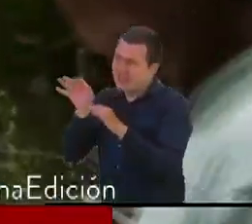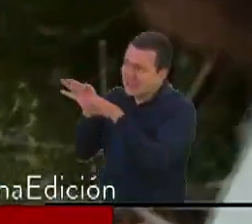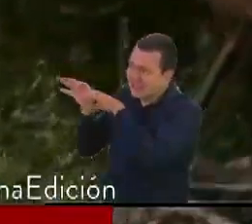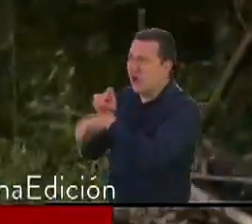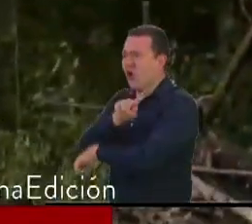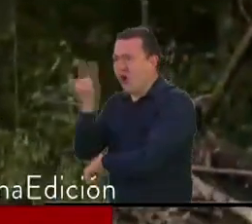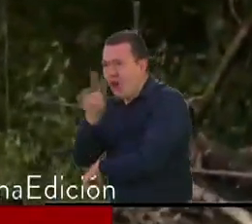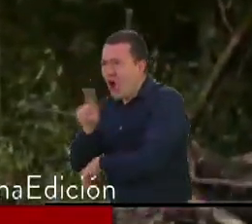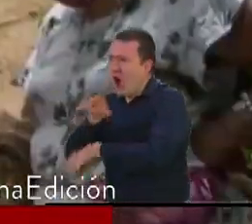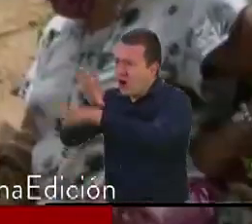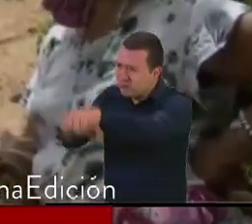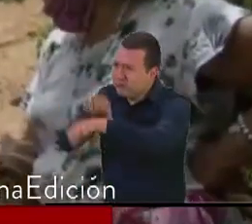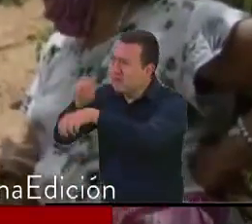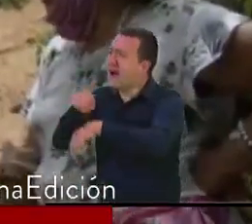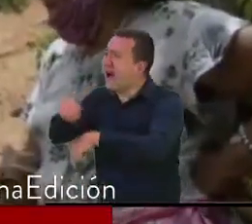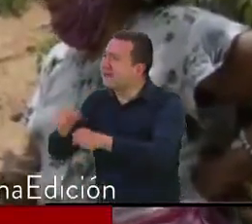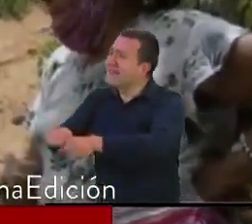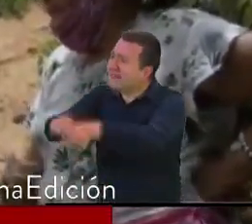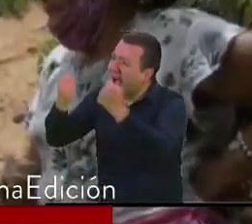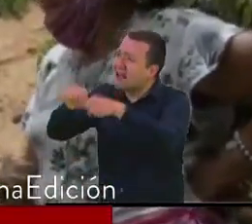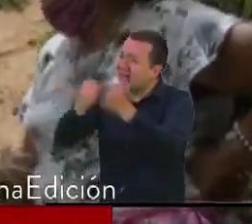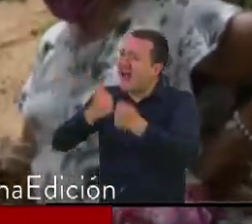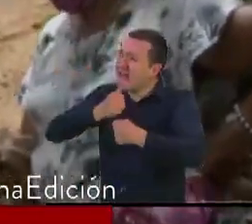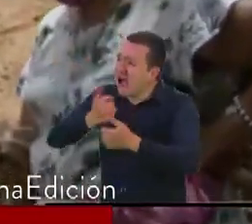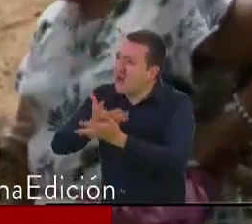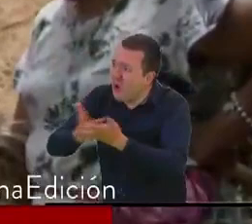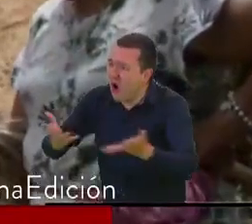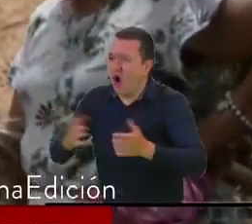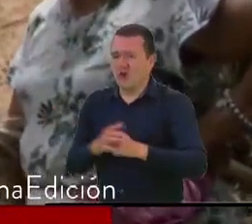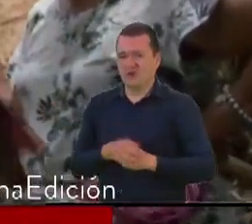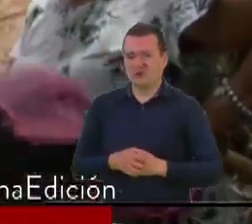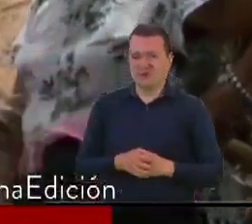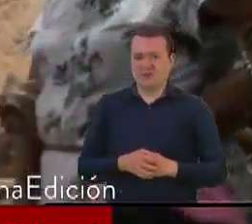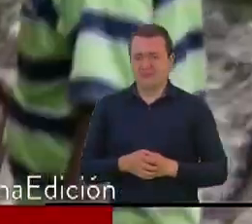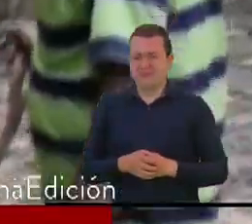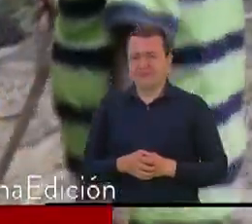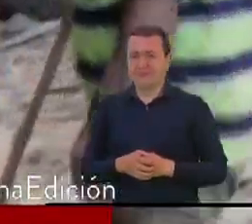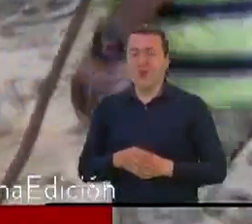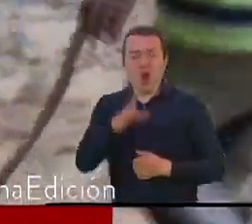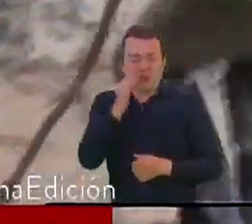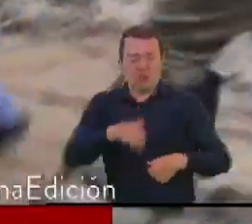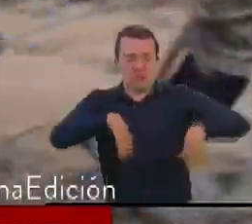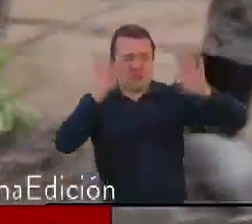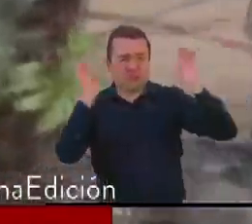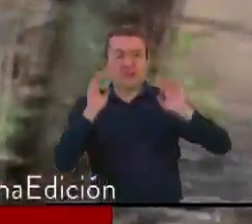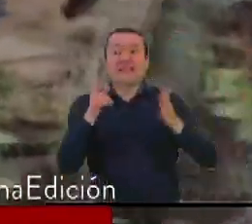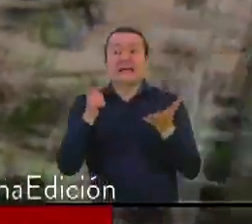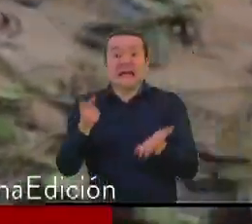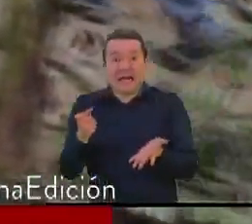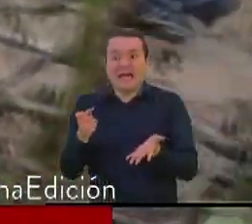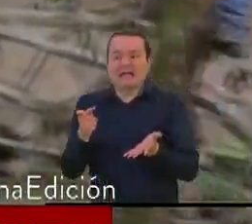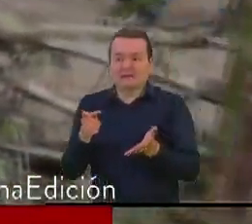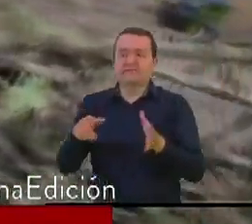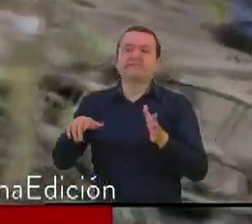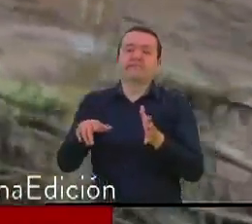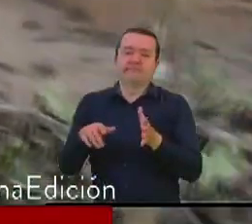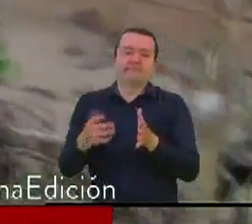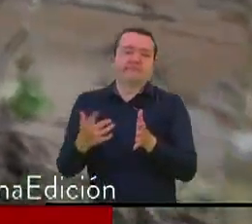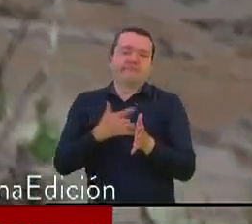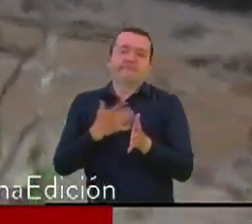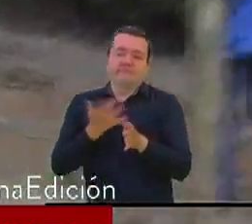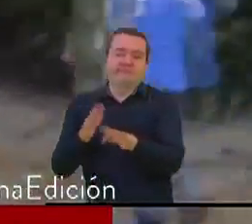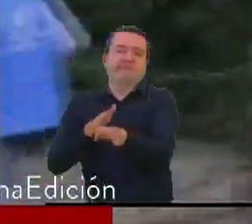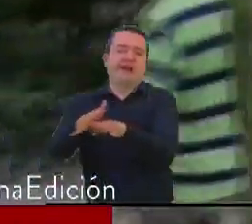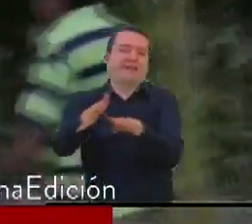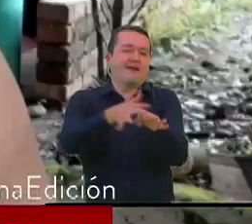reserva y no lo logró. ¿Cómo vamos a estar tranquilos comiendo todo este barro? Hoy lamenta que sus veredas estén afectadas.